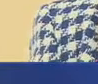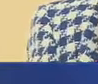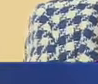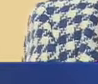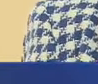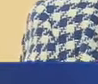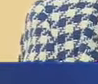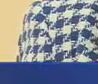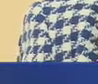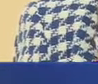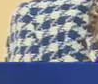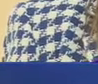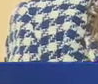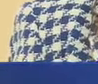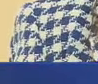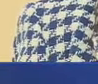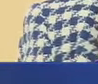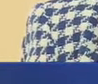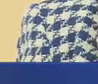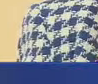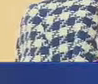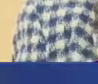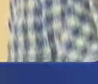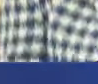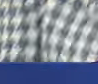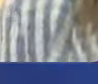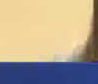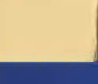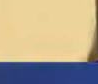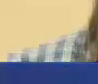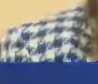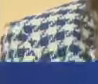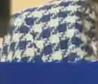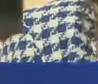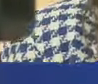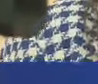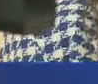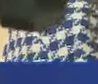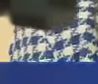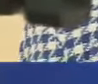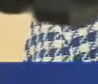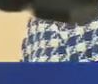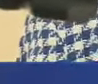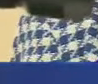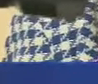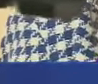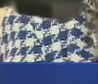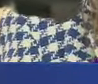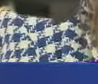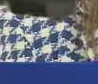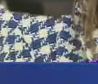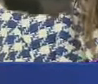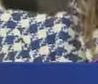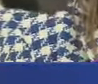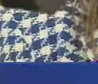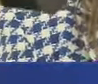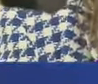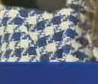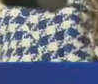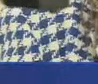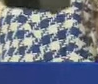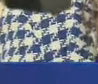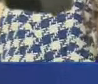Yo entendería que en este momento, ya con el 93% máximo hasta la tarde, ya tenemos ya el resultado final. Acerca